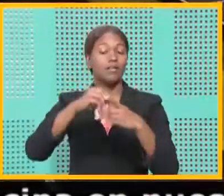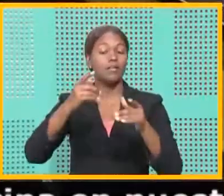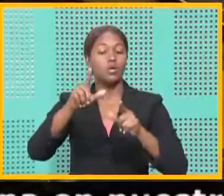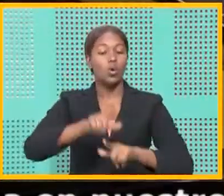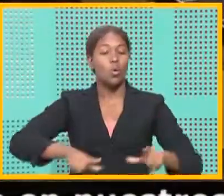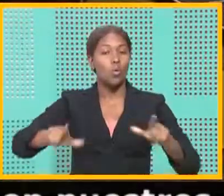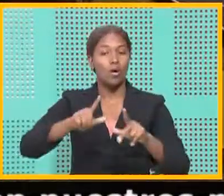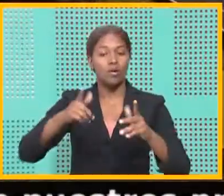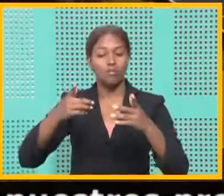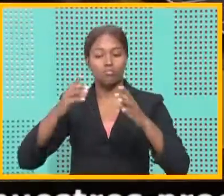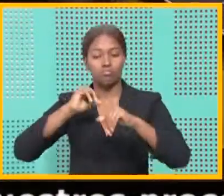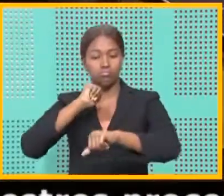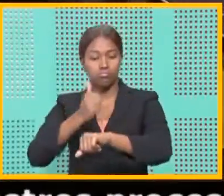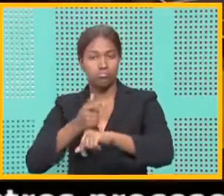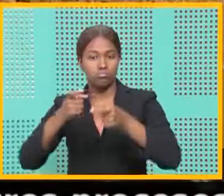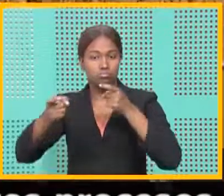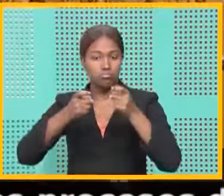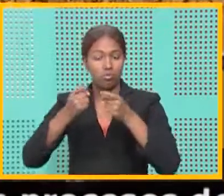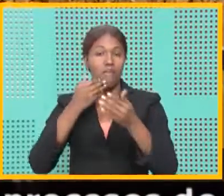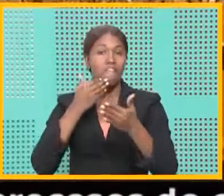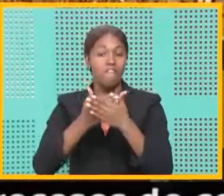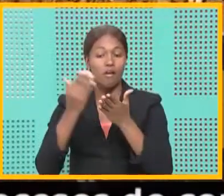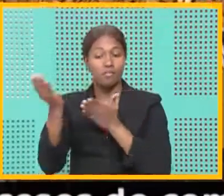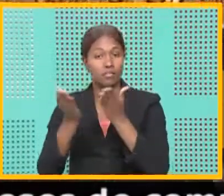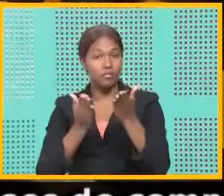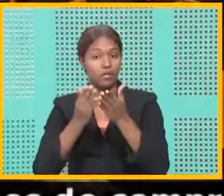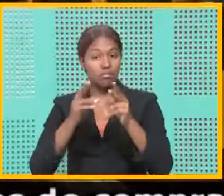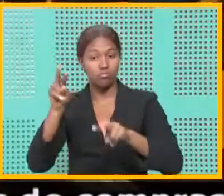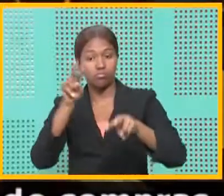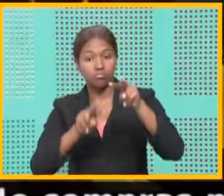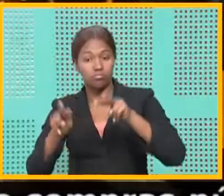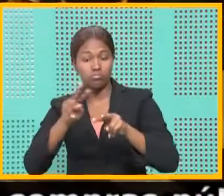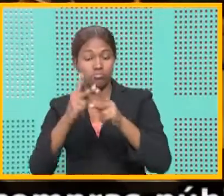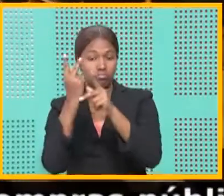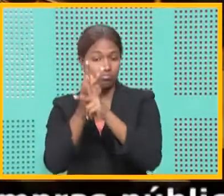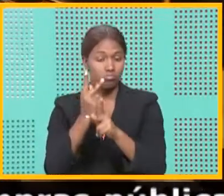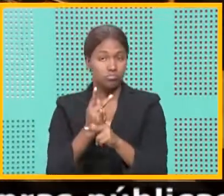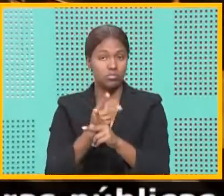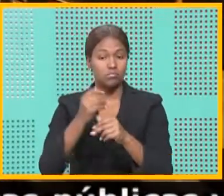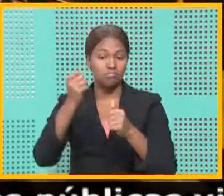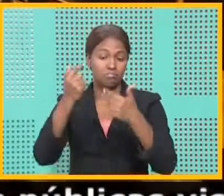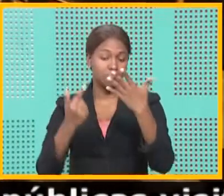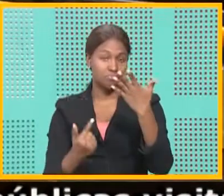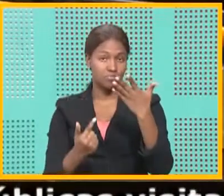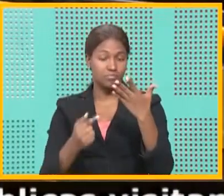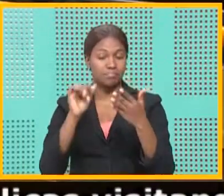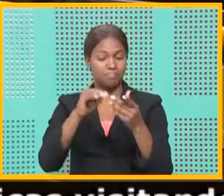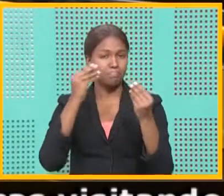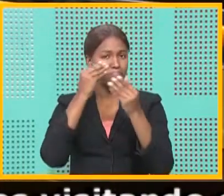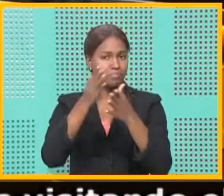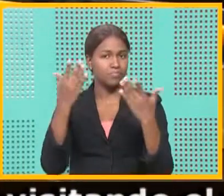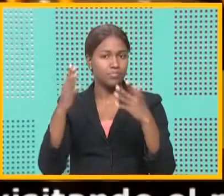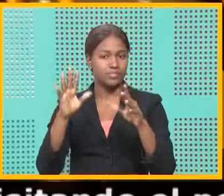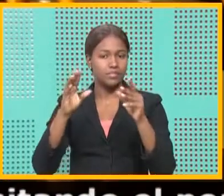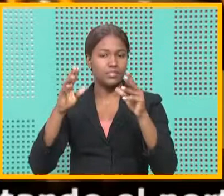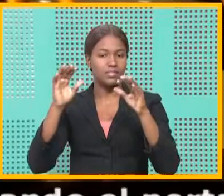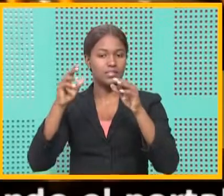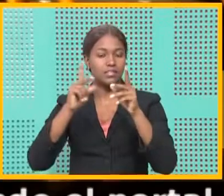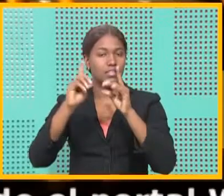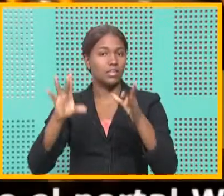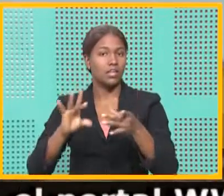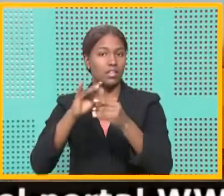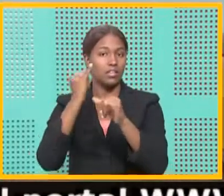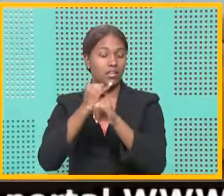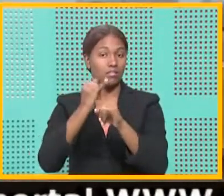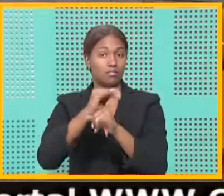ubicación, instalación, control de calidad de servicios, supervisión, mantenimiento, entre otros. Así lo informó el titular de la entidad,